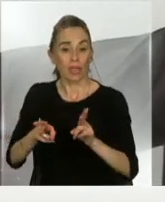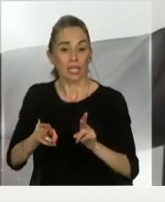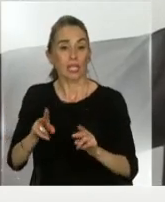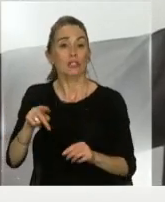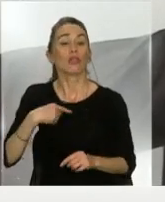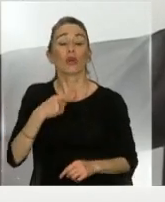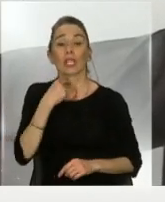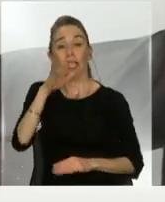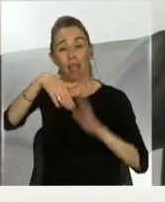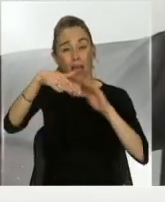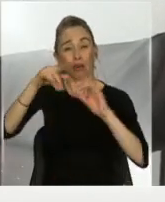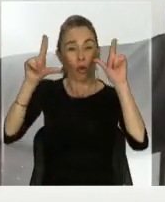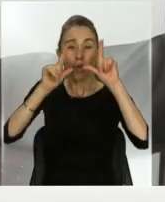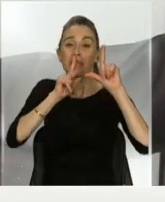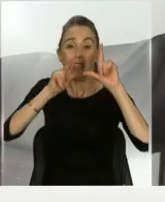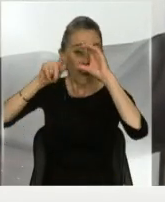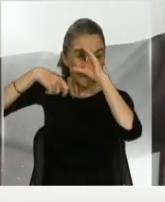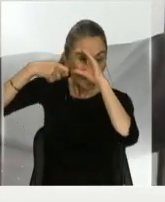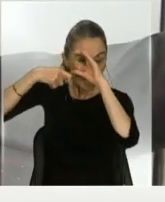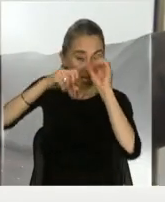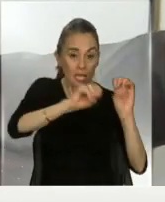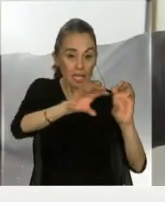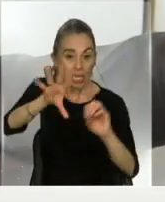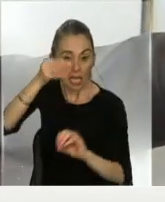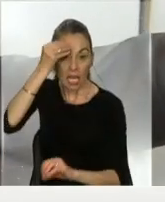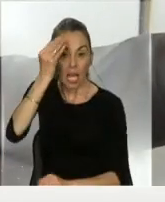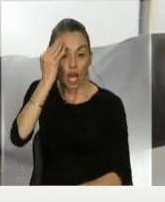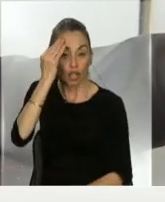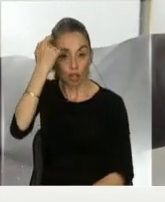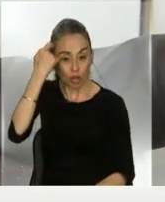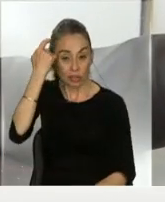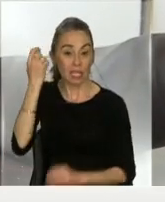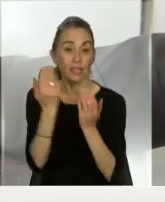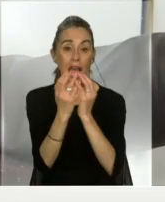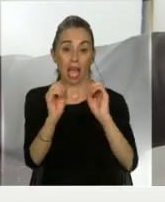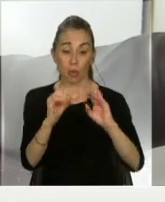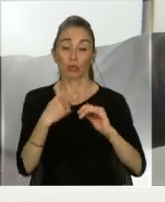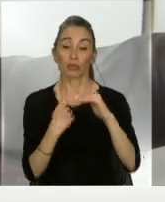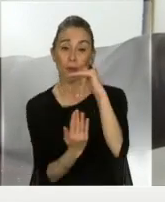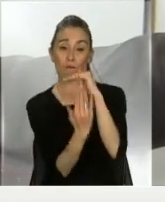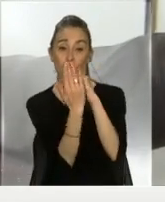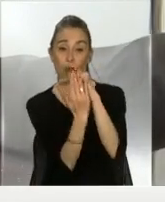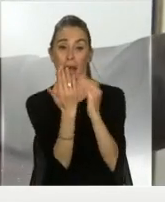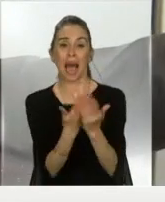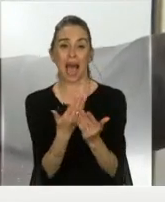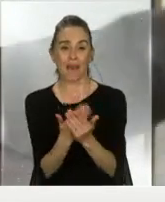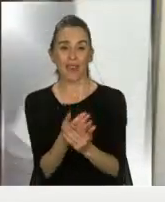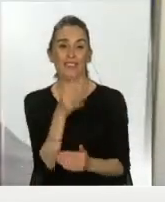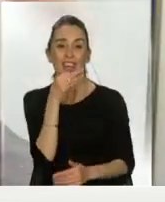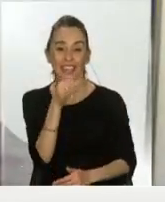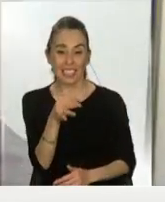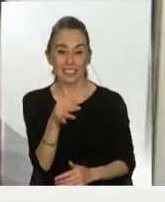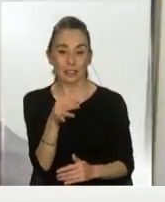doy para concientizar, educar. Voy a estar subiendo también, le aprovecho ahí